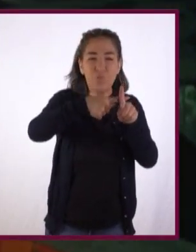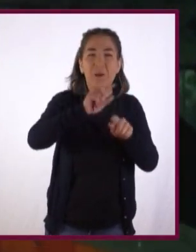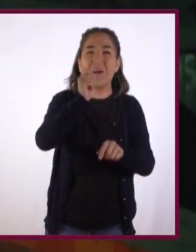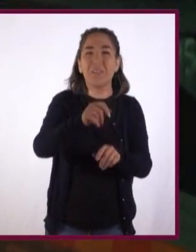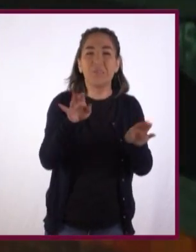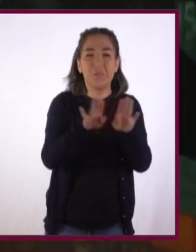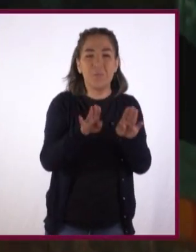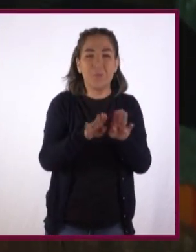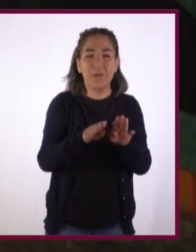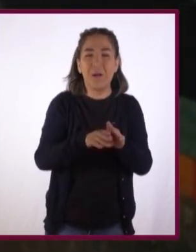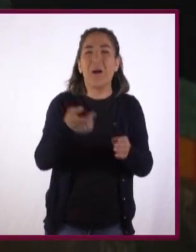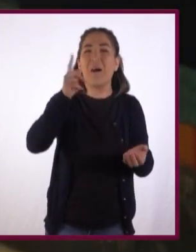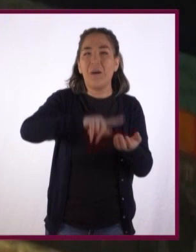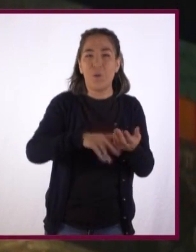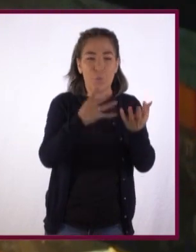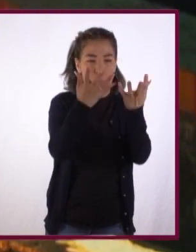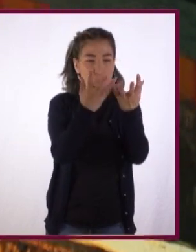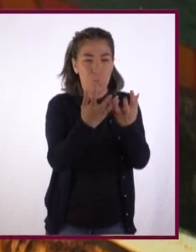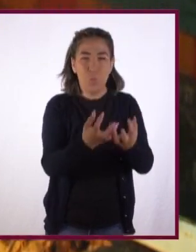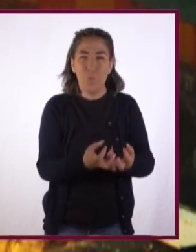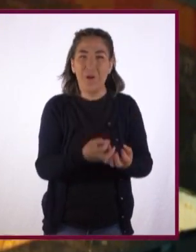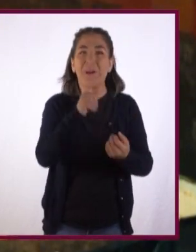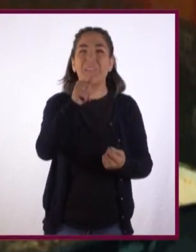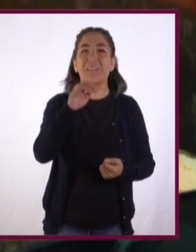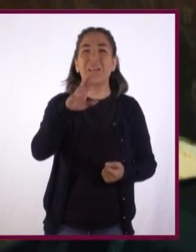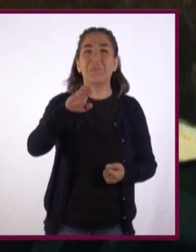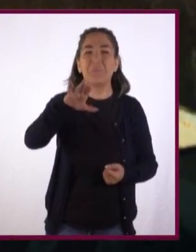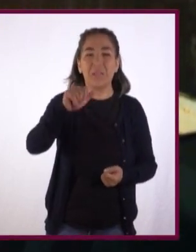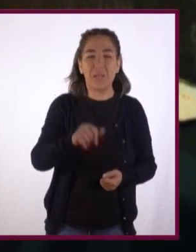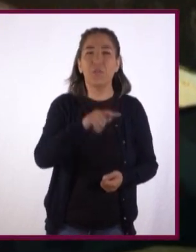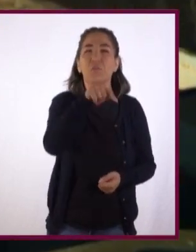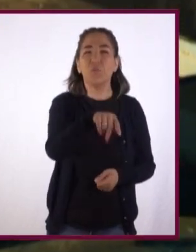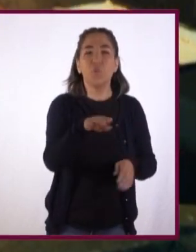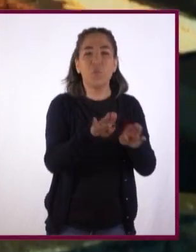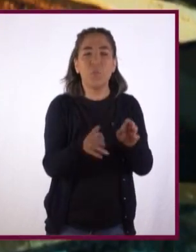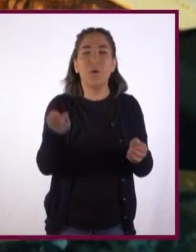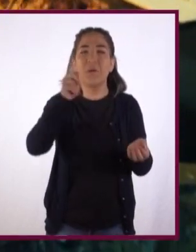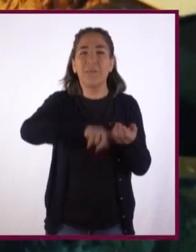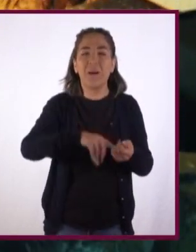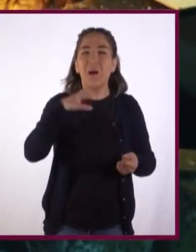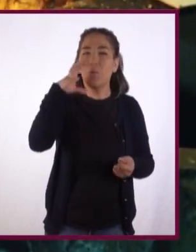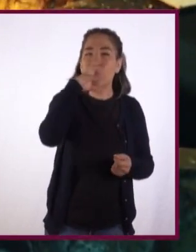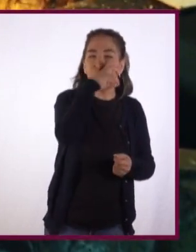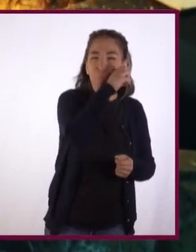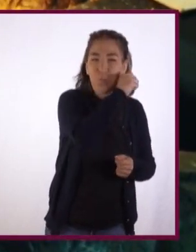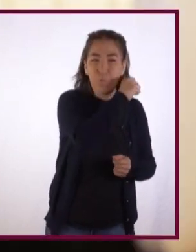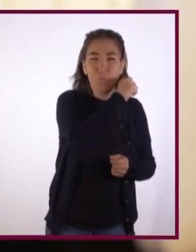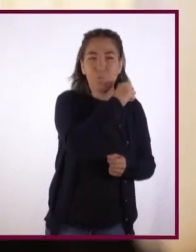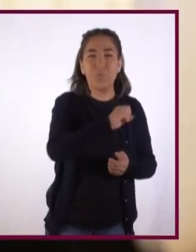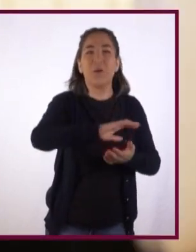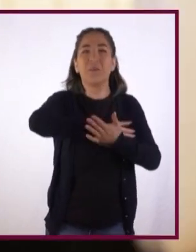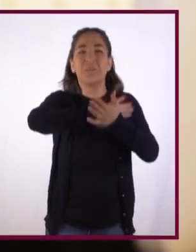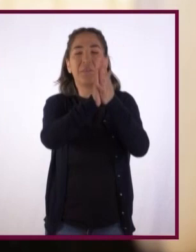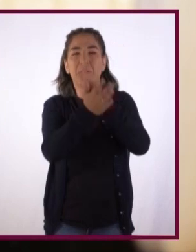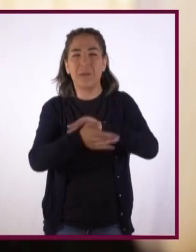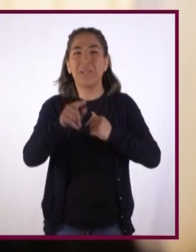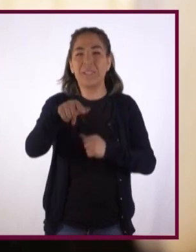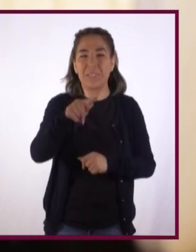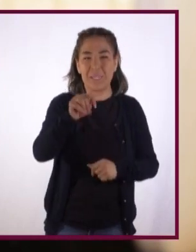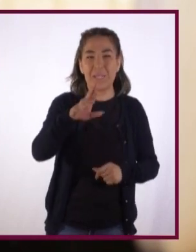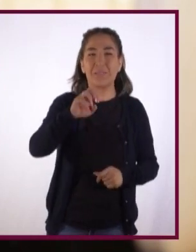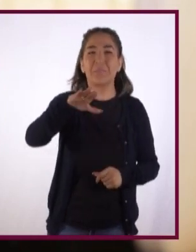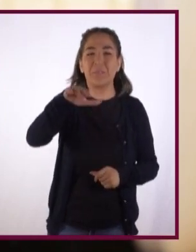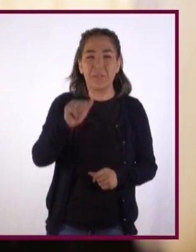podemos hablar de expansión o contracción térmica, podemos hablar de cómo transmiten el calor, estamos hablando de